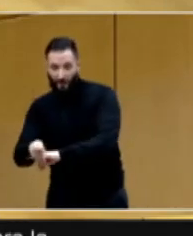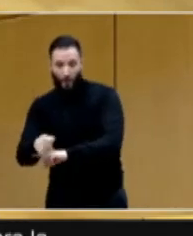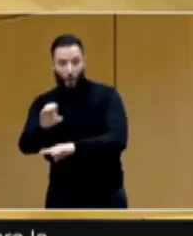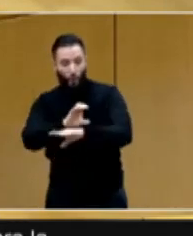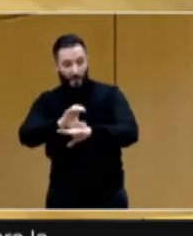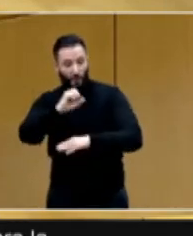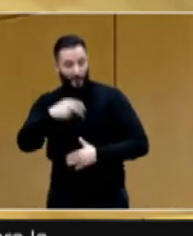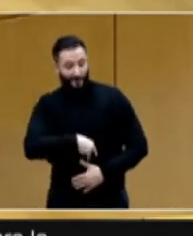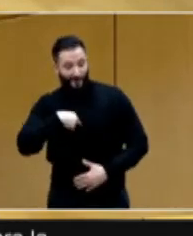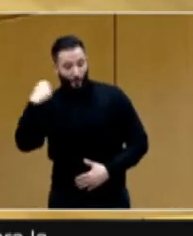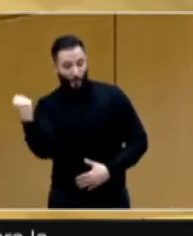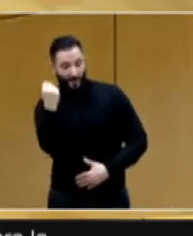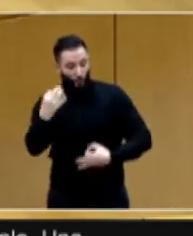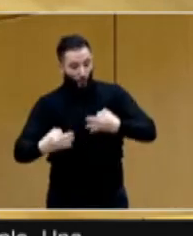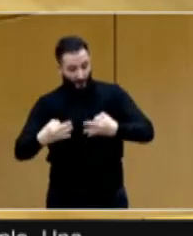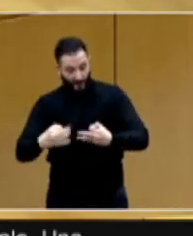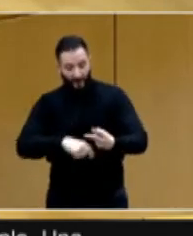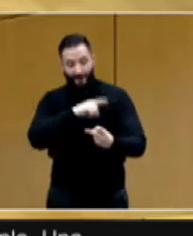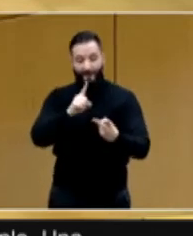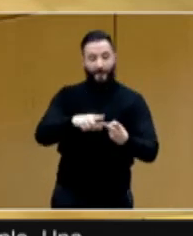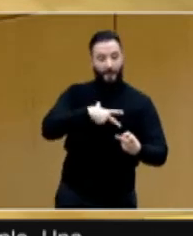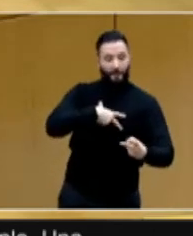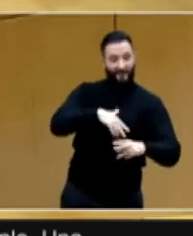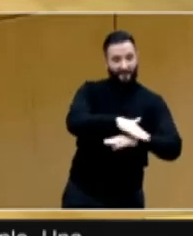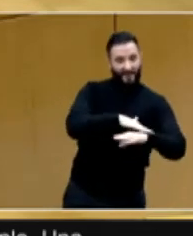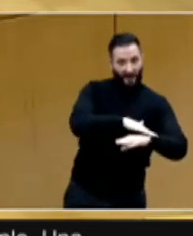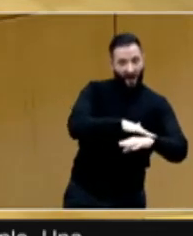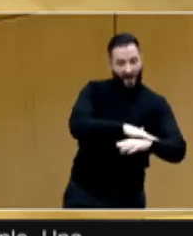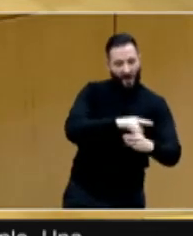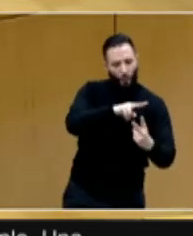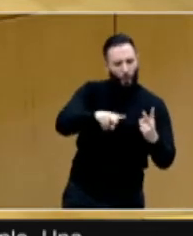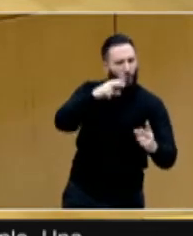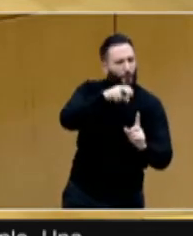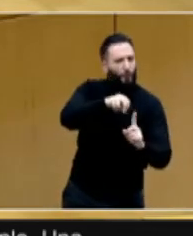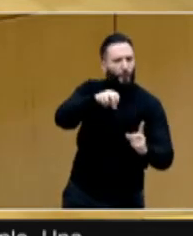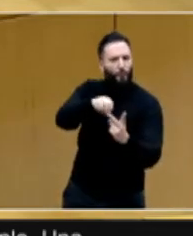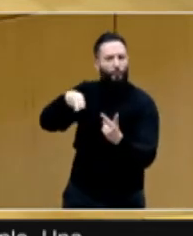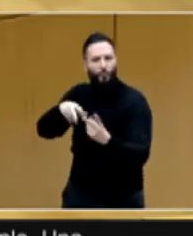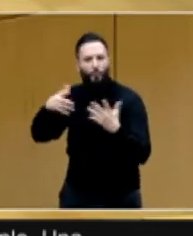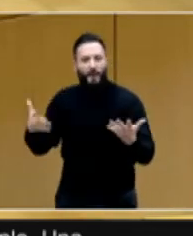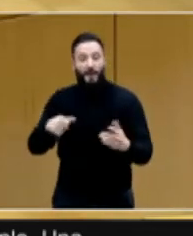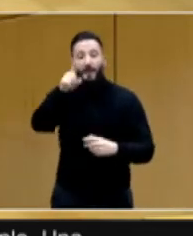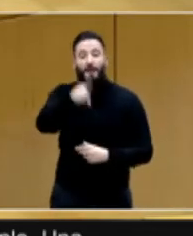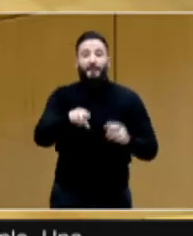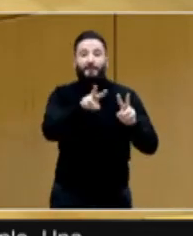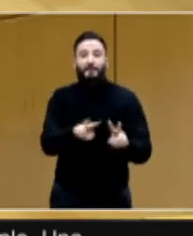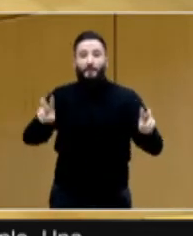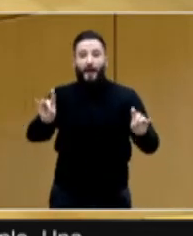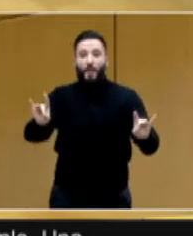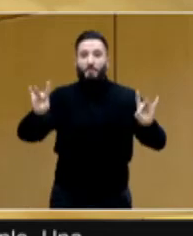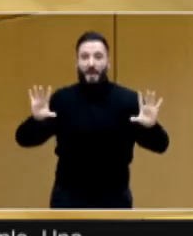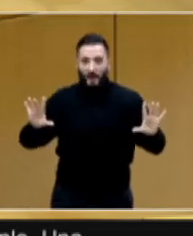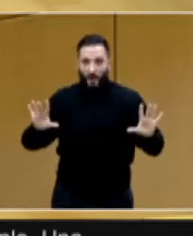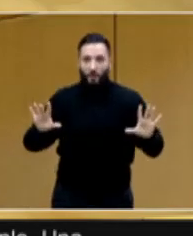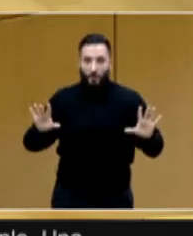del poder judicial y del fiscal y sobre todo algún tema un tema muy delicado Porque hablar de dinero